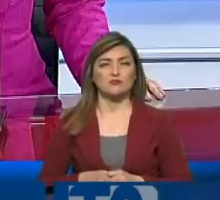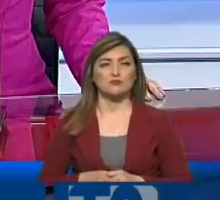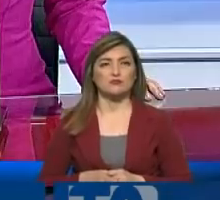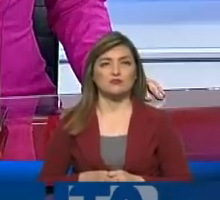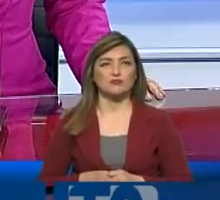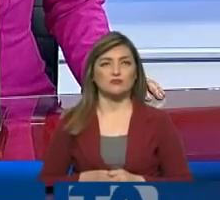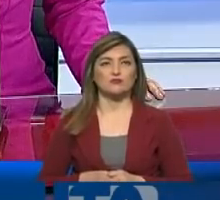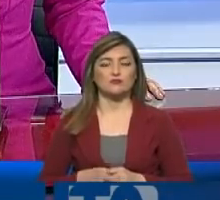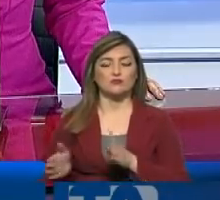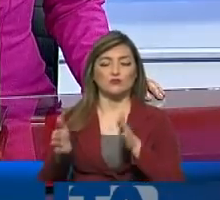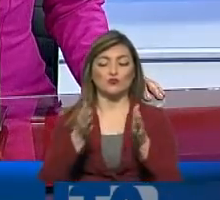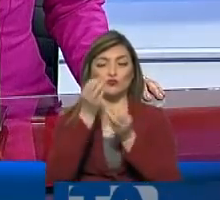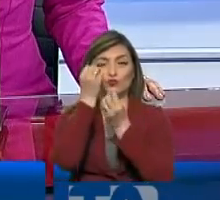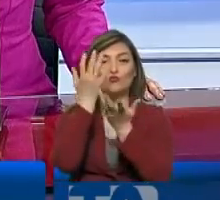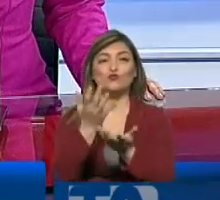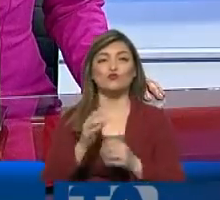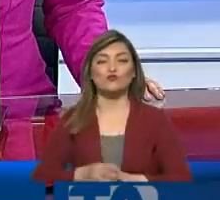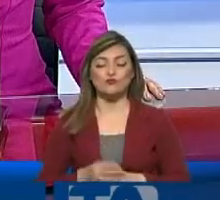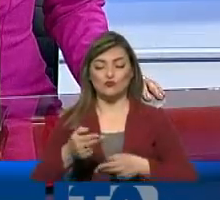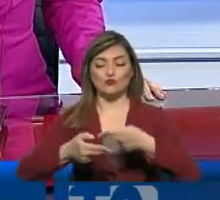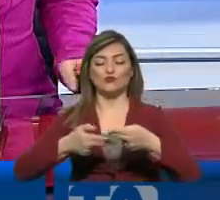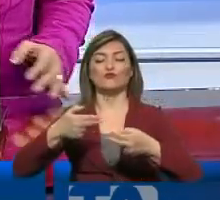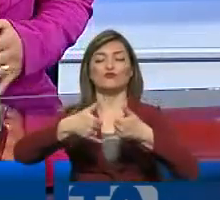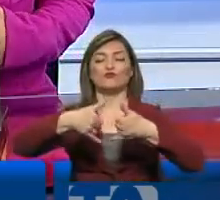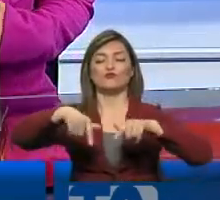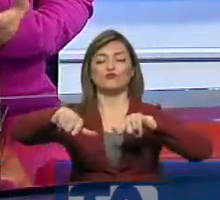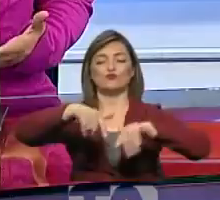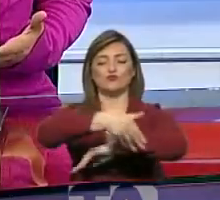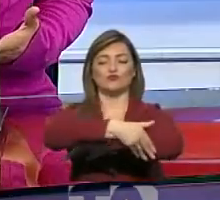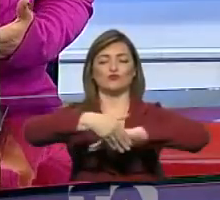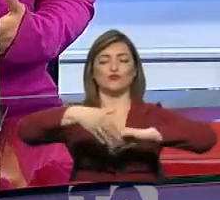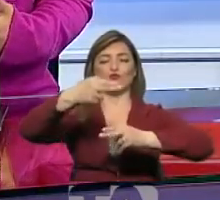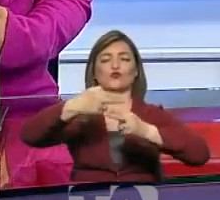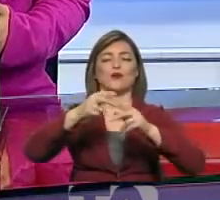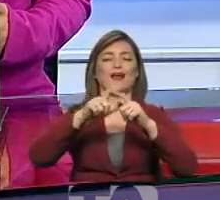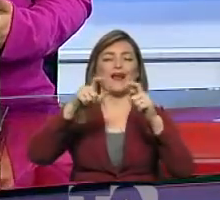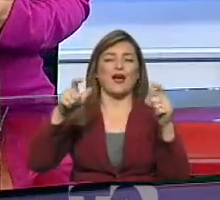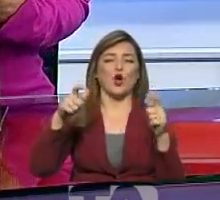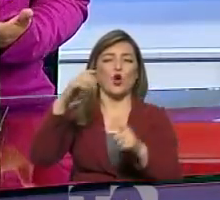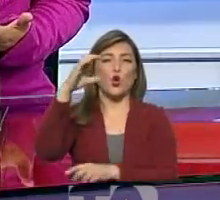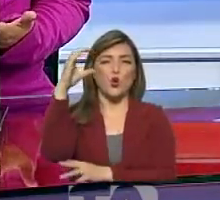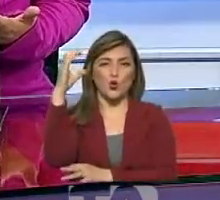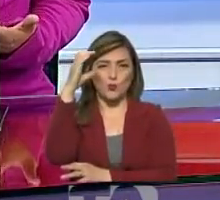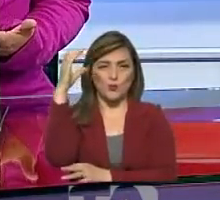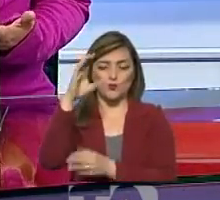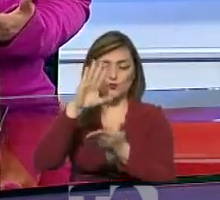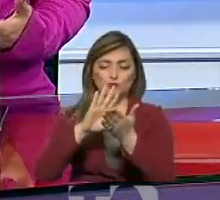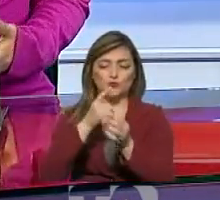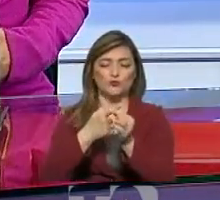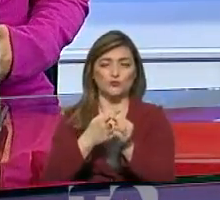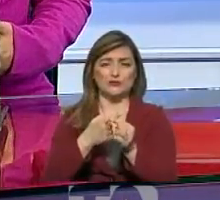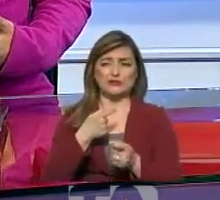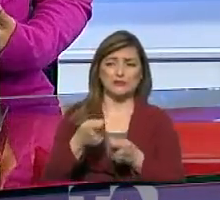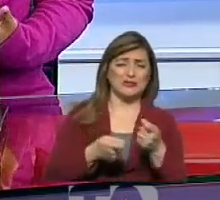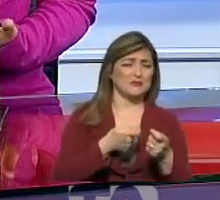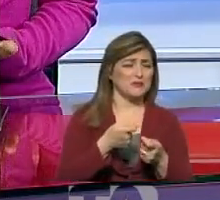horas. Ahora les contamos que negocios ubicados en la Avenida Gran Colombia, en el centro de Quito, afirman que sus ventas han